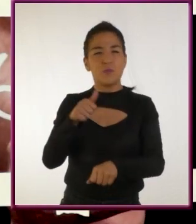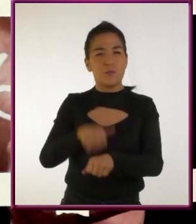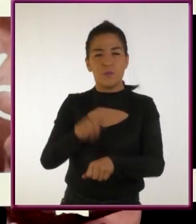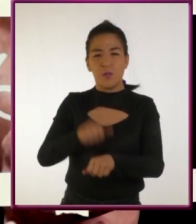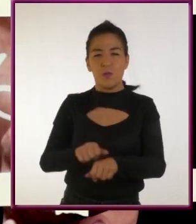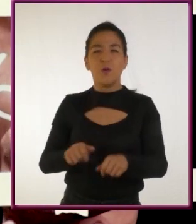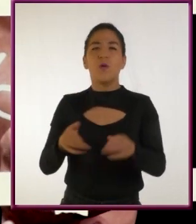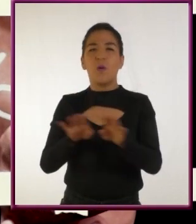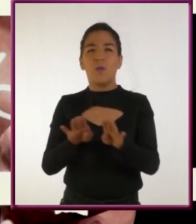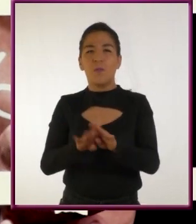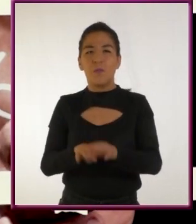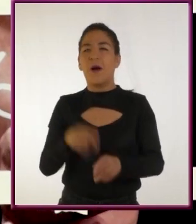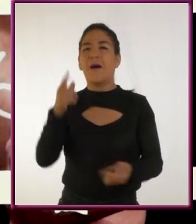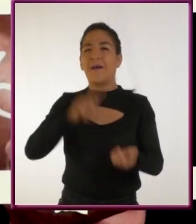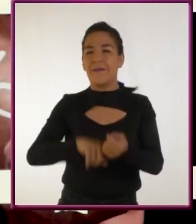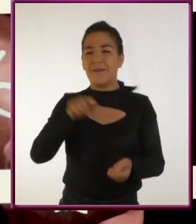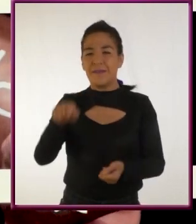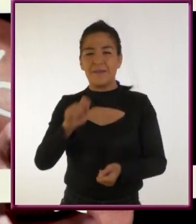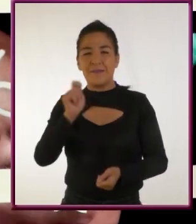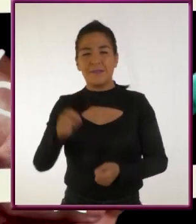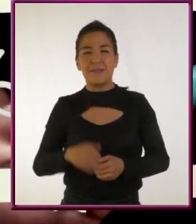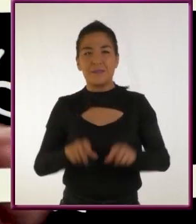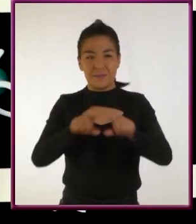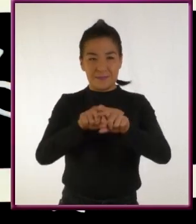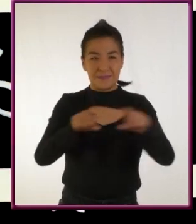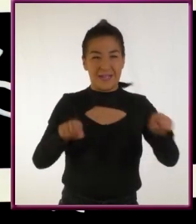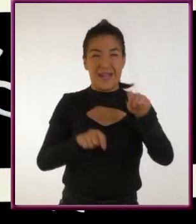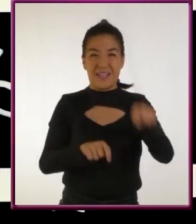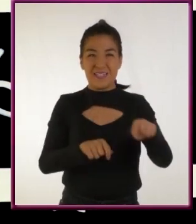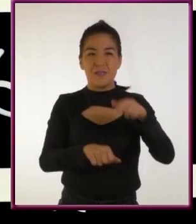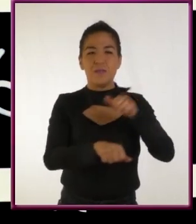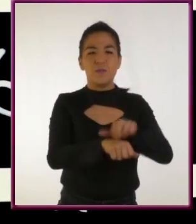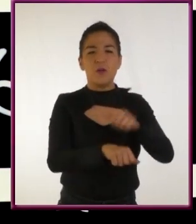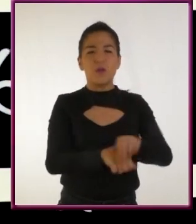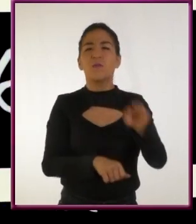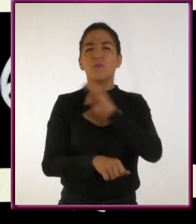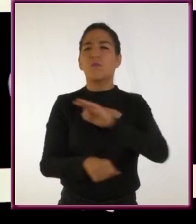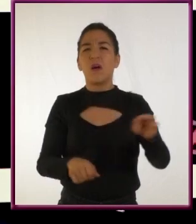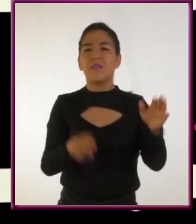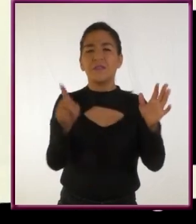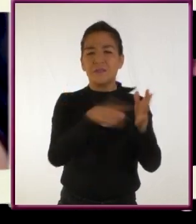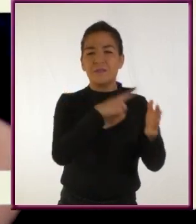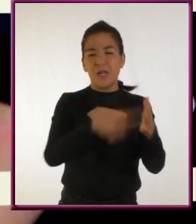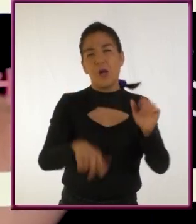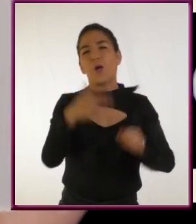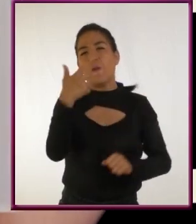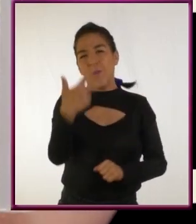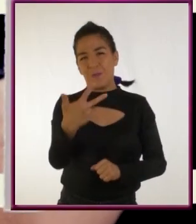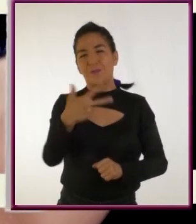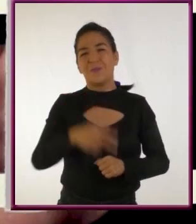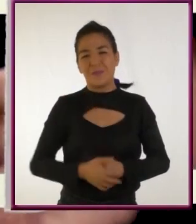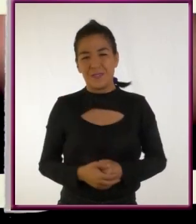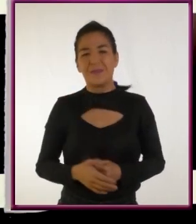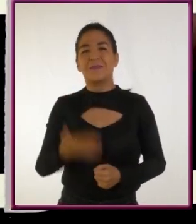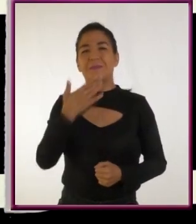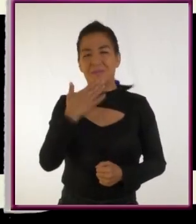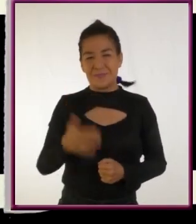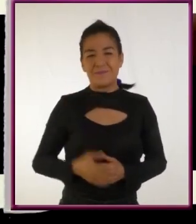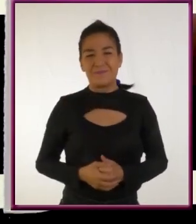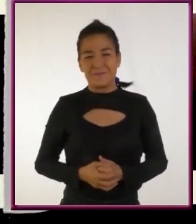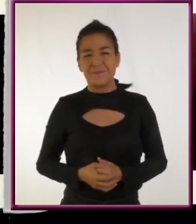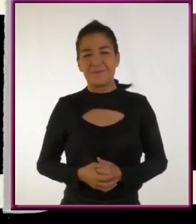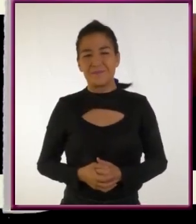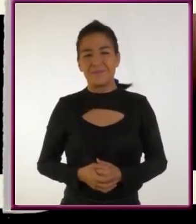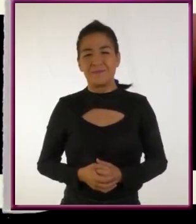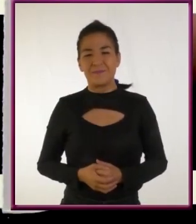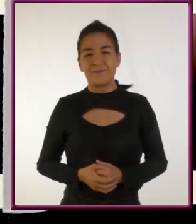aquí. El uno u otro. Por lo Ok. tanto, en este renglón aquí, ¿qué número podemos cancelar? El 8. El 8.